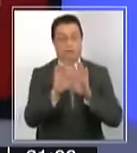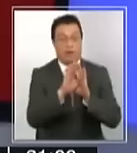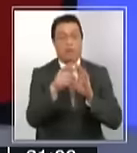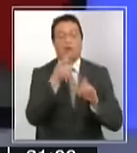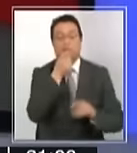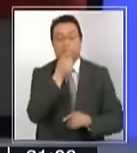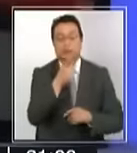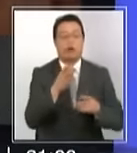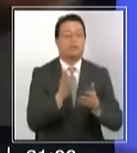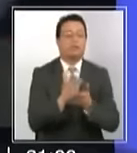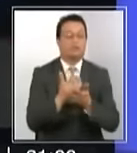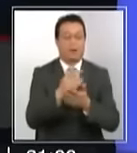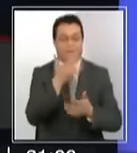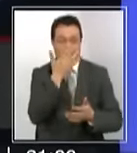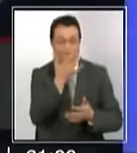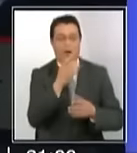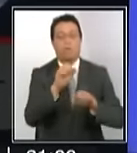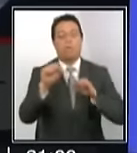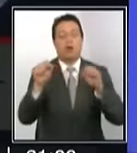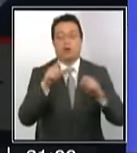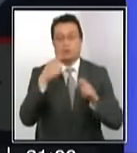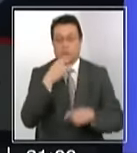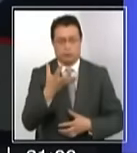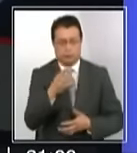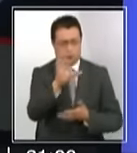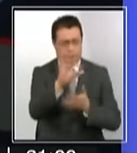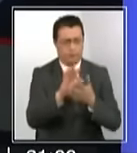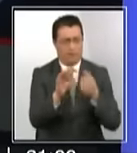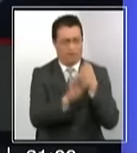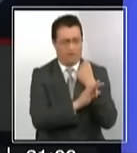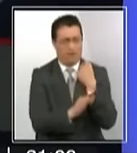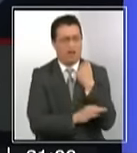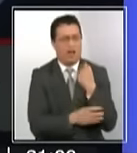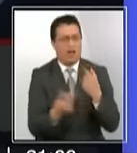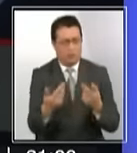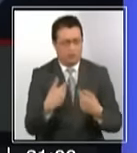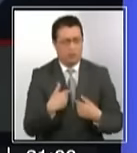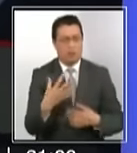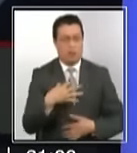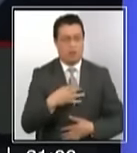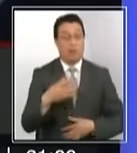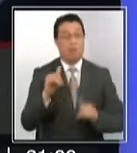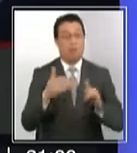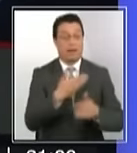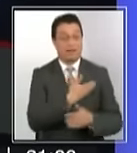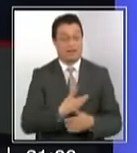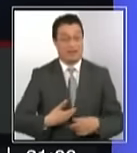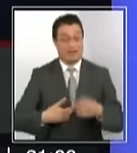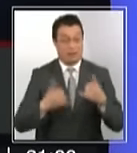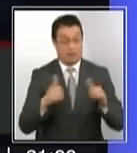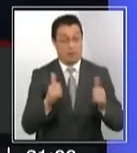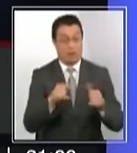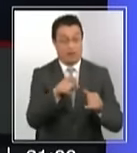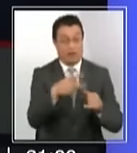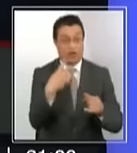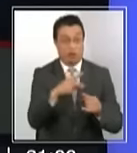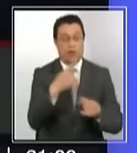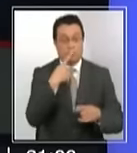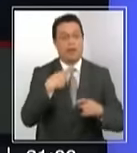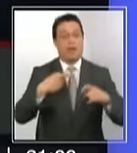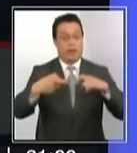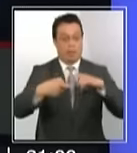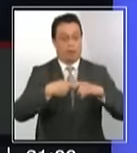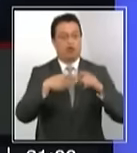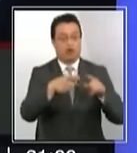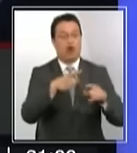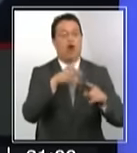política. Dijo que no hay justificación para la decisión del fiscal Gómez, a quien la presidenta de su partido, el PRO, enrostró ser el esposo de la ex